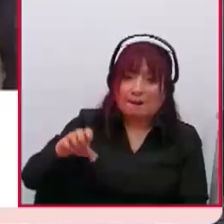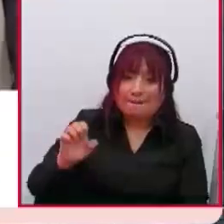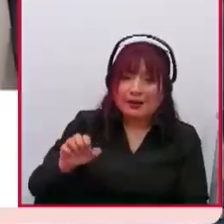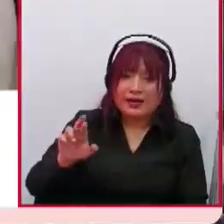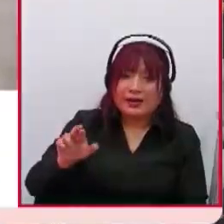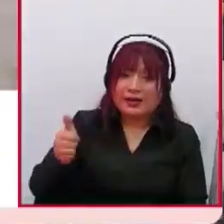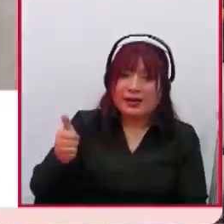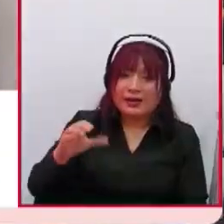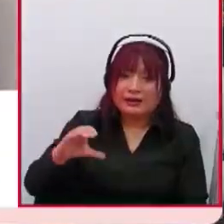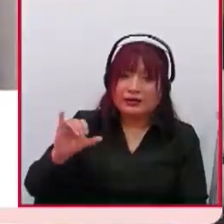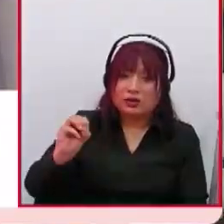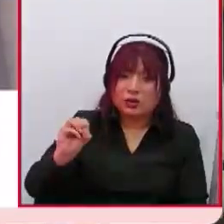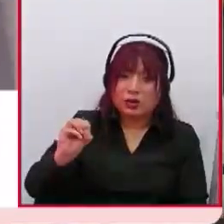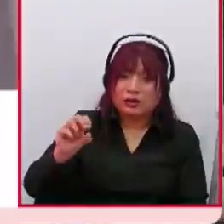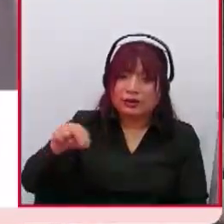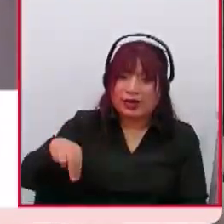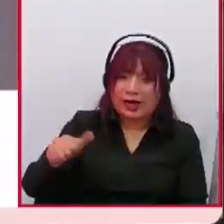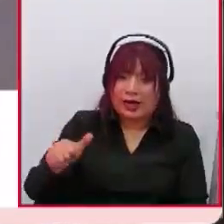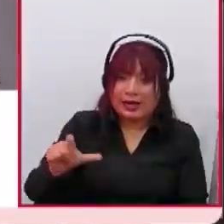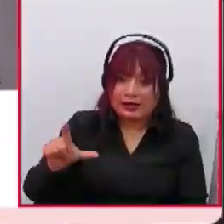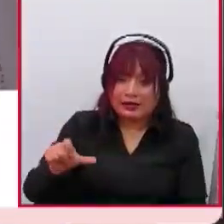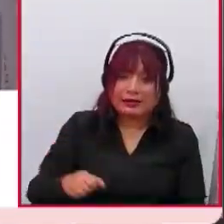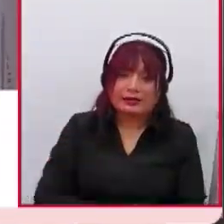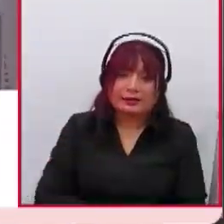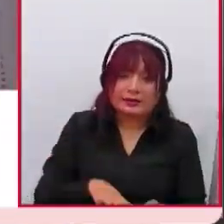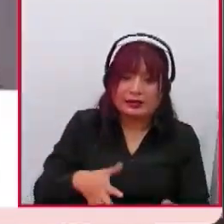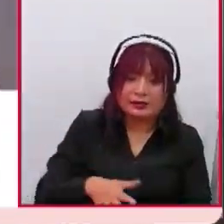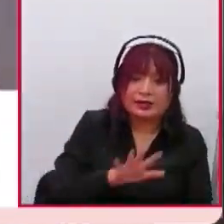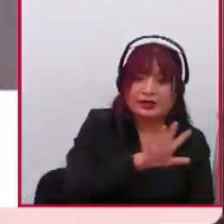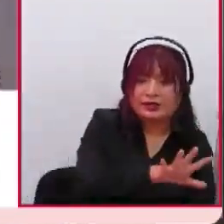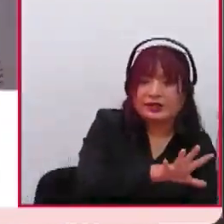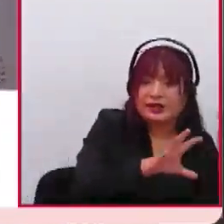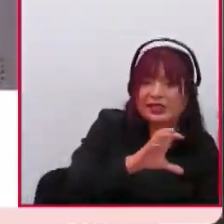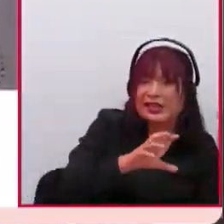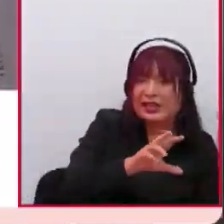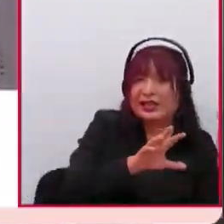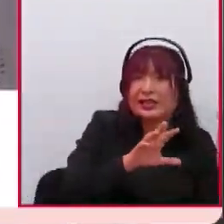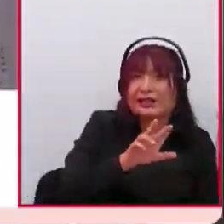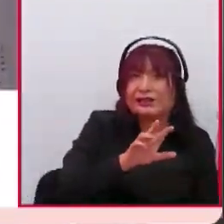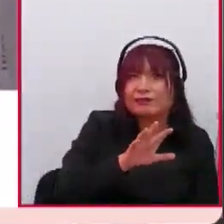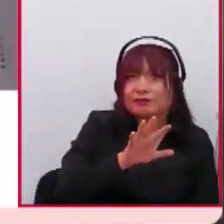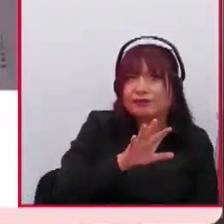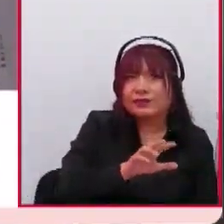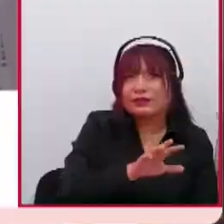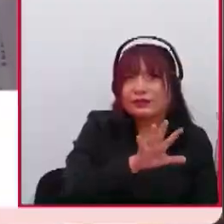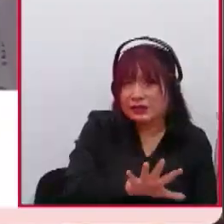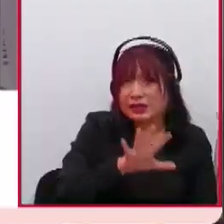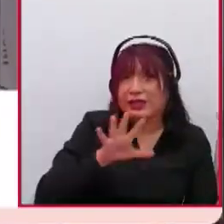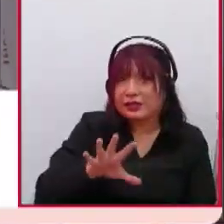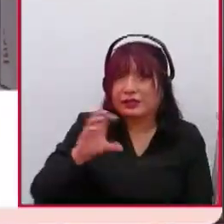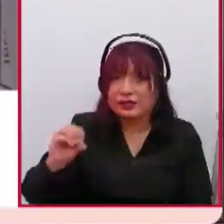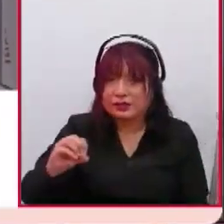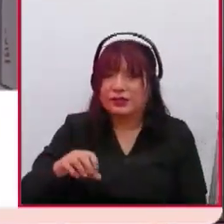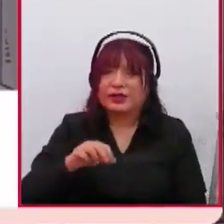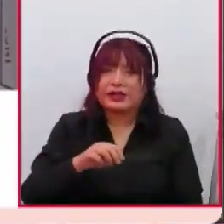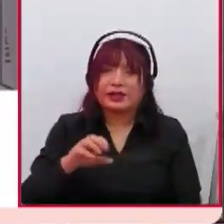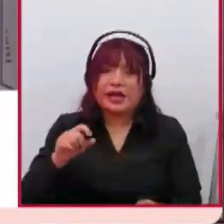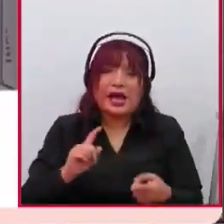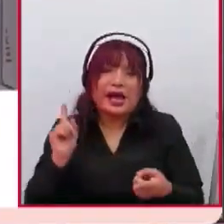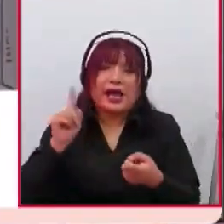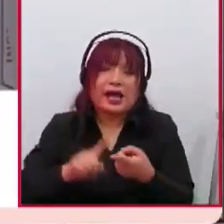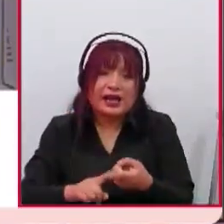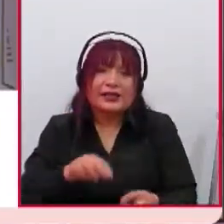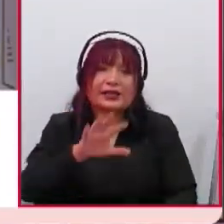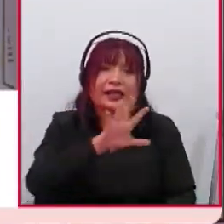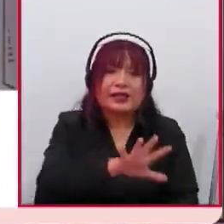entre 480, 520, 550 milivoltios. Ese es el rango que nosotros operamos como para poder buscar